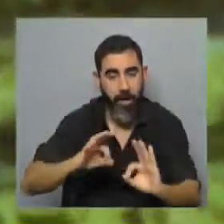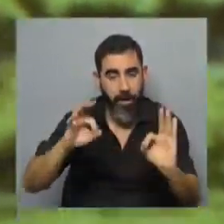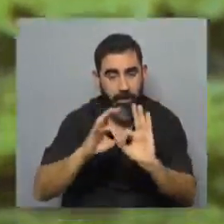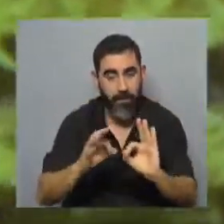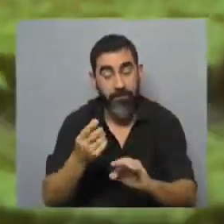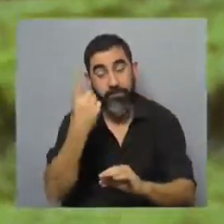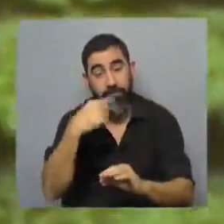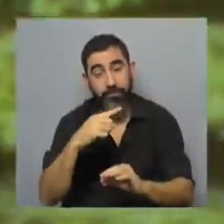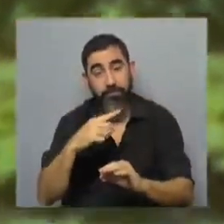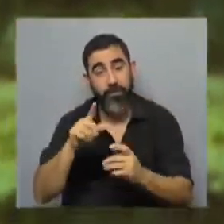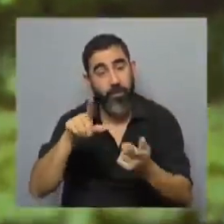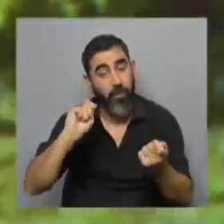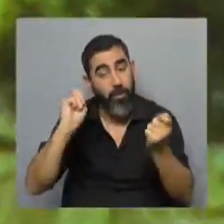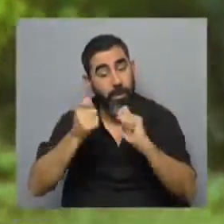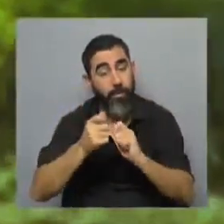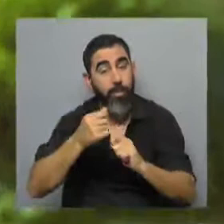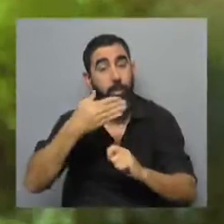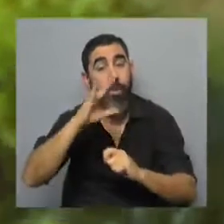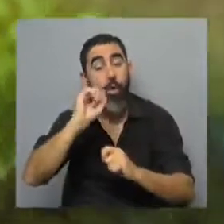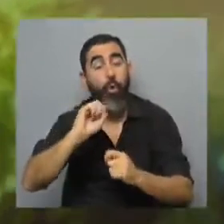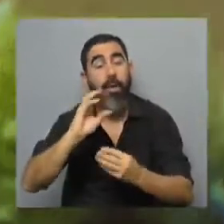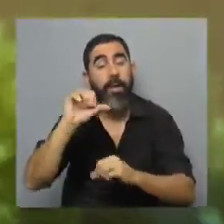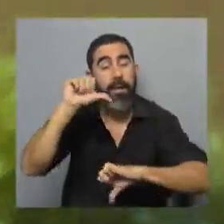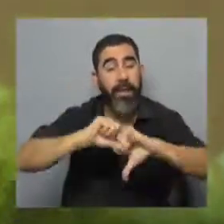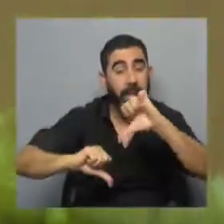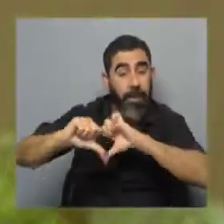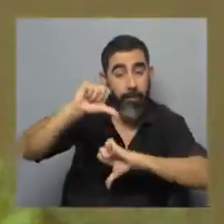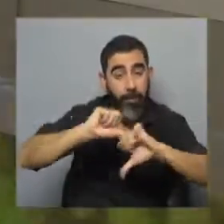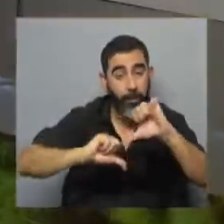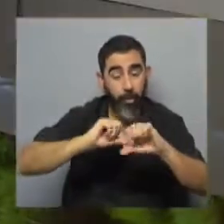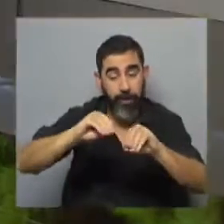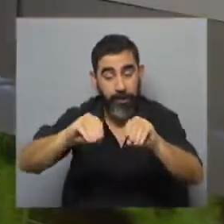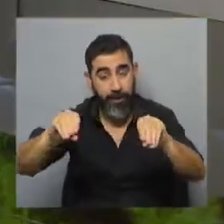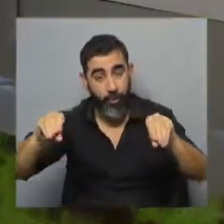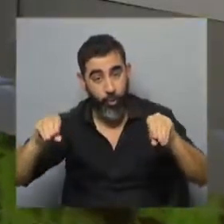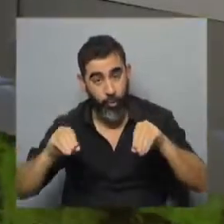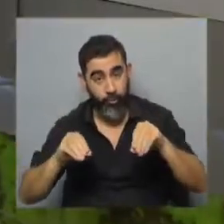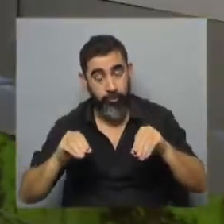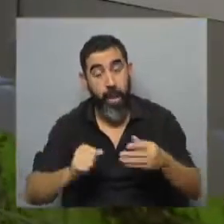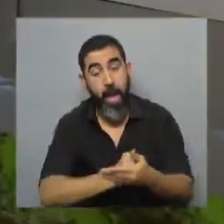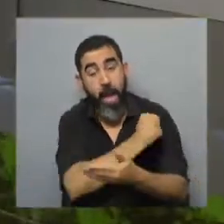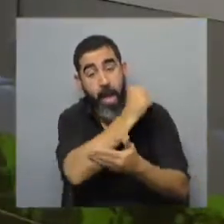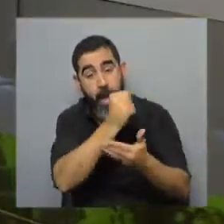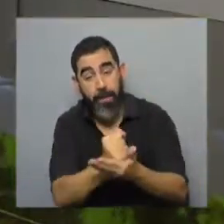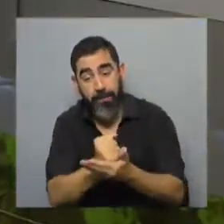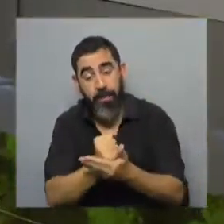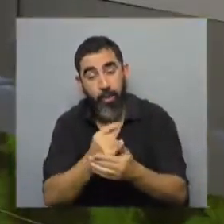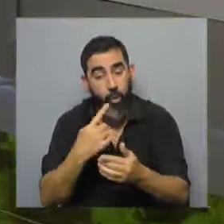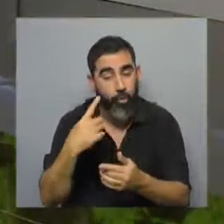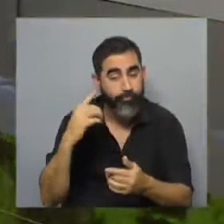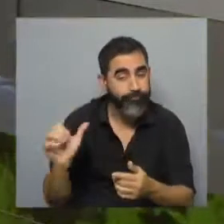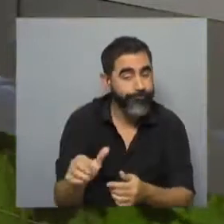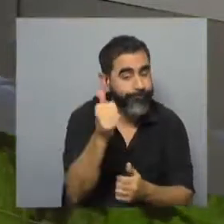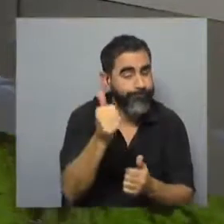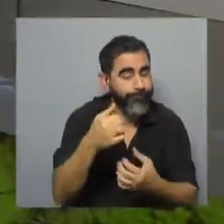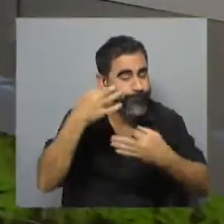Entonces, ese es un cambio biogeoquímico de nuestro territorio, que hasta que no logremos internalizarlo como